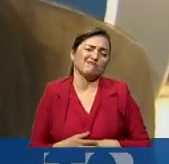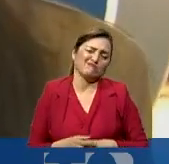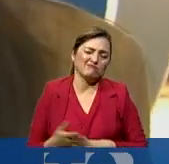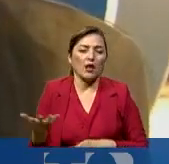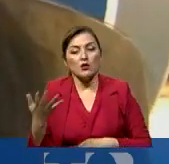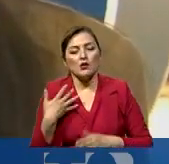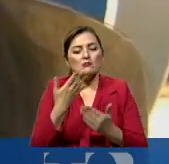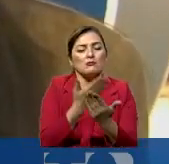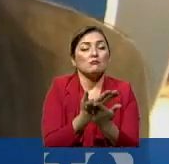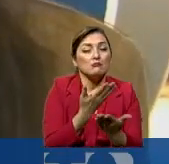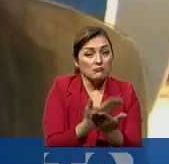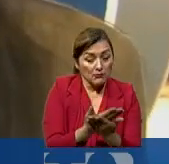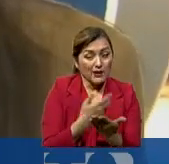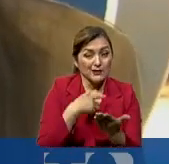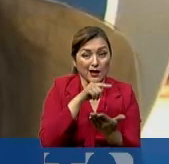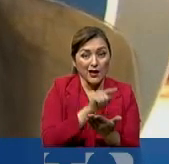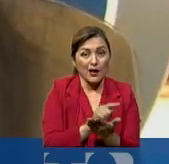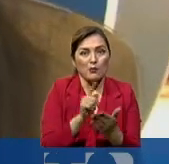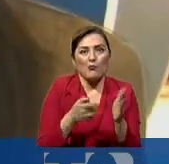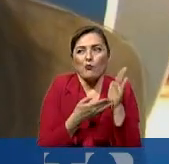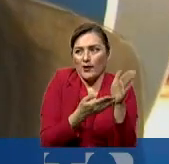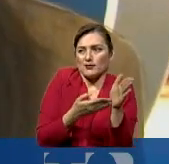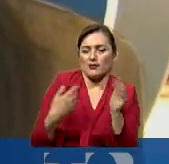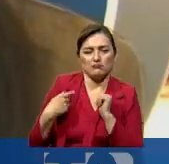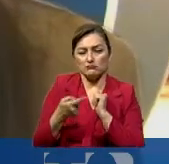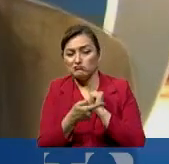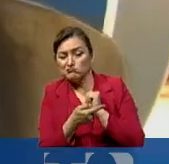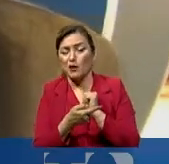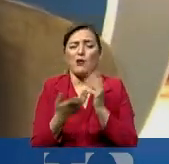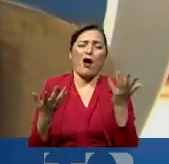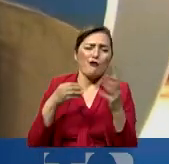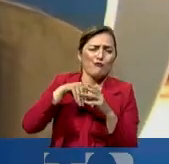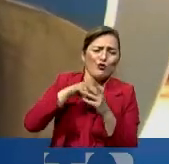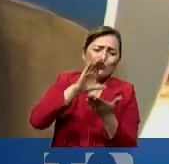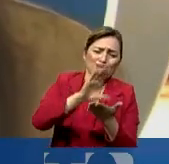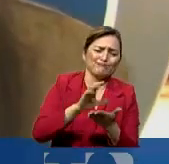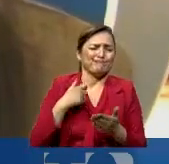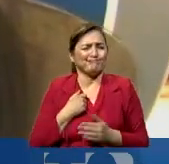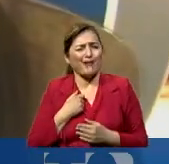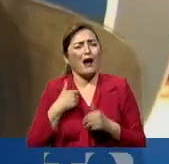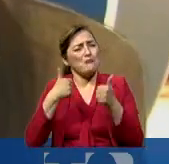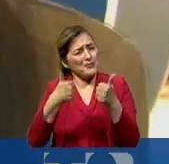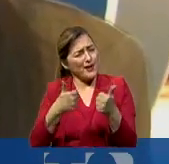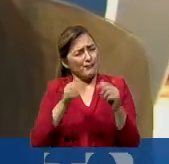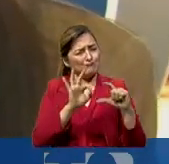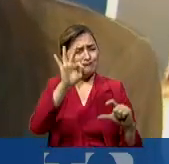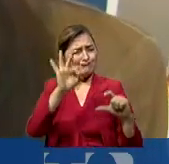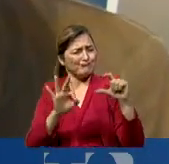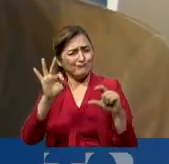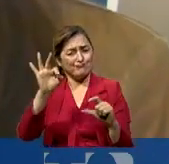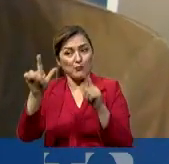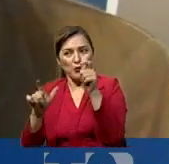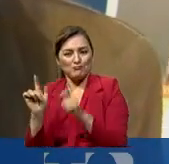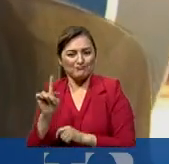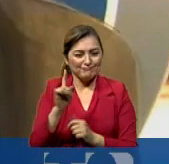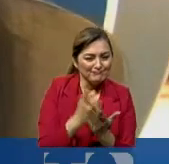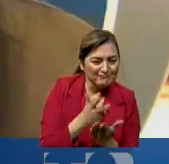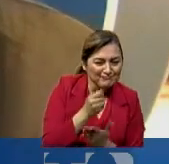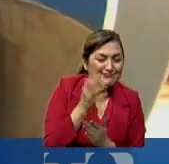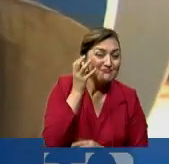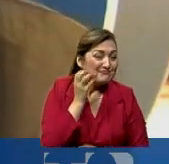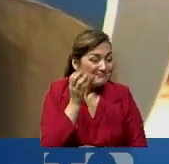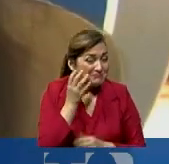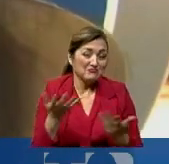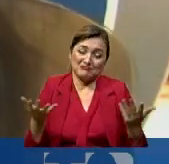escalable, y tenemos la fortuna de que los fondos de Fonquito, el Capital Semilla, nos ha permitido ya hablar inclusive de experiencia